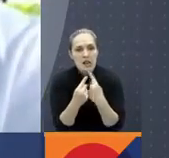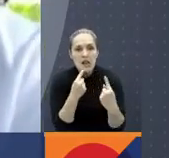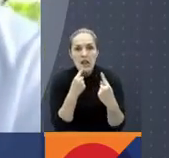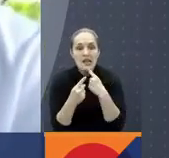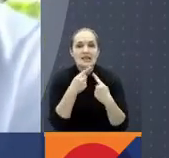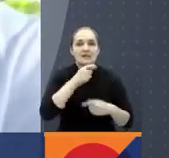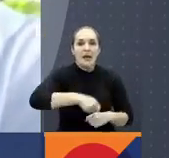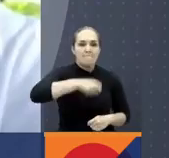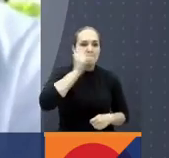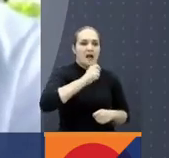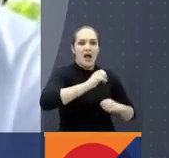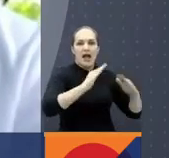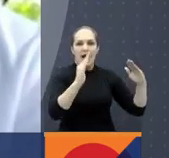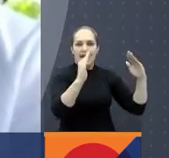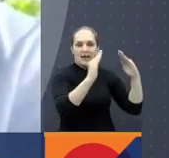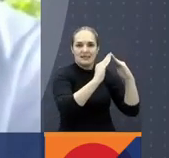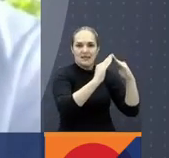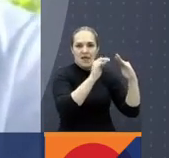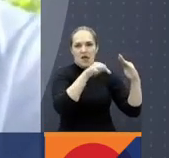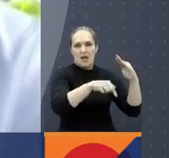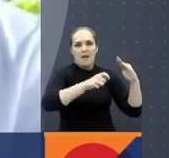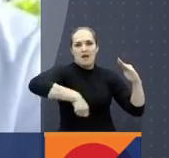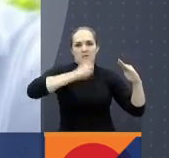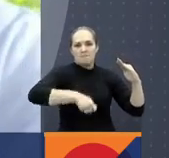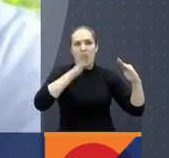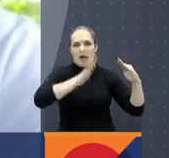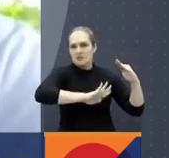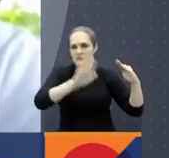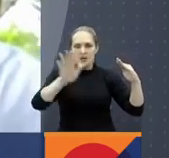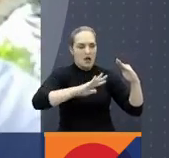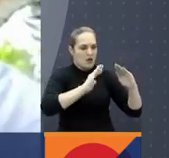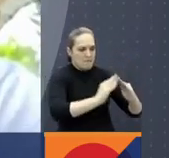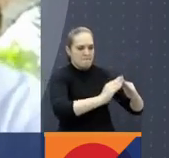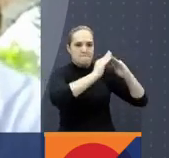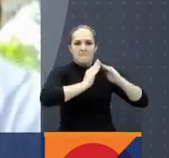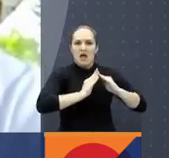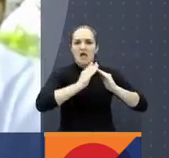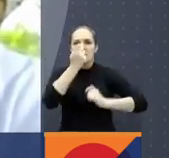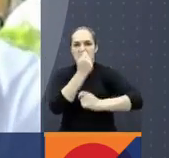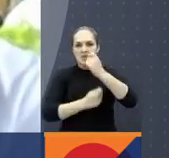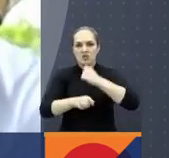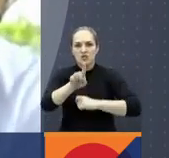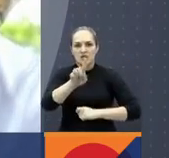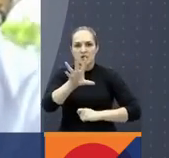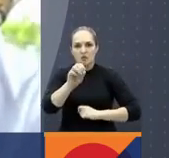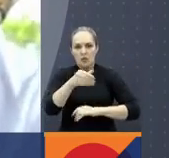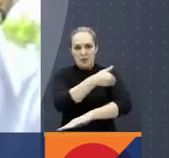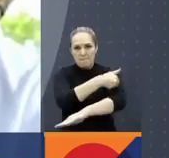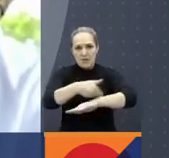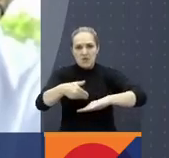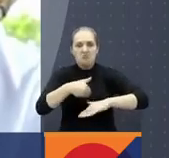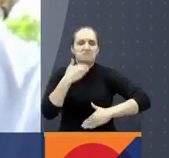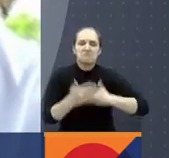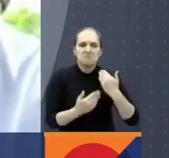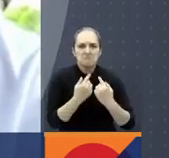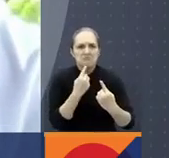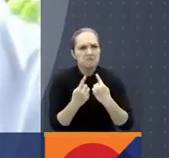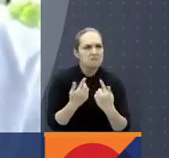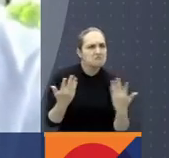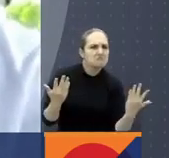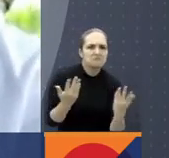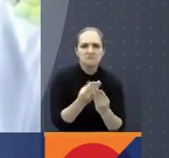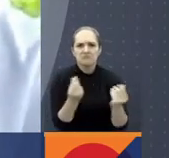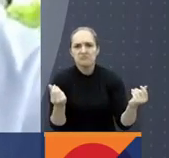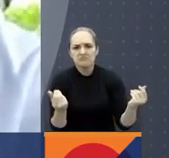de una casa, él era el secuestre. Me presentó como tal, hicimos el negocio y el señor pues no me respondió y resulta que el remate